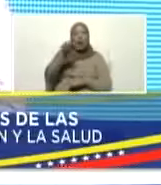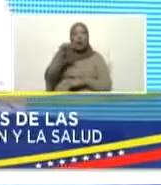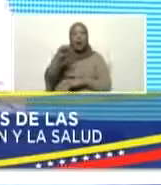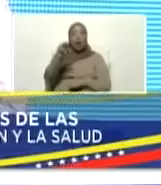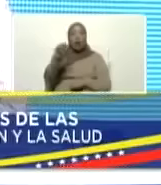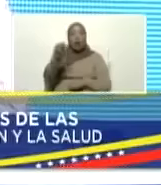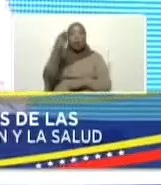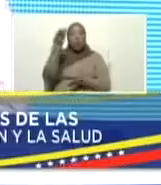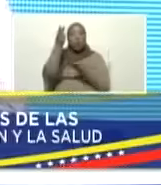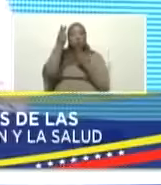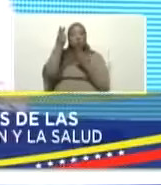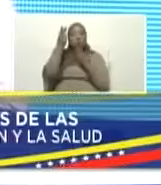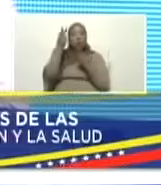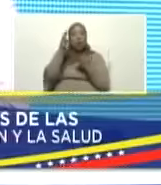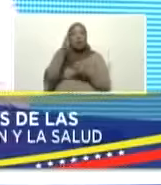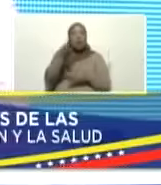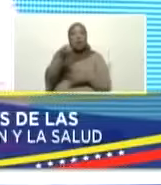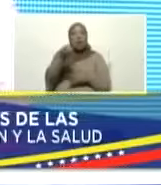Navasanuca.